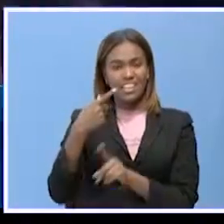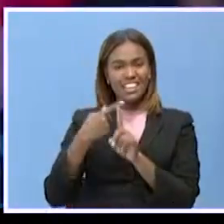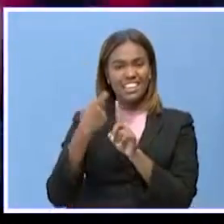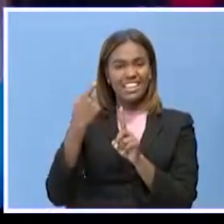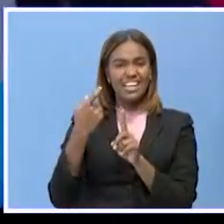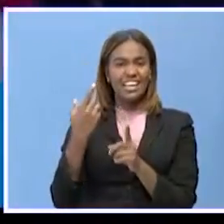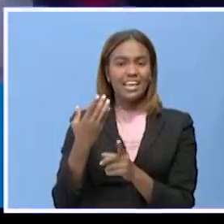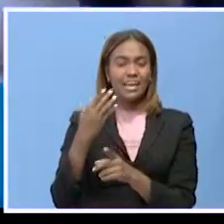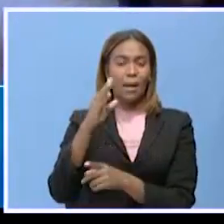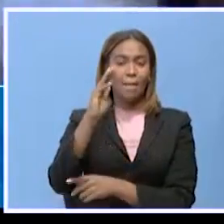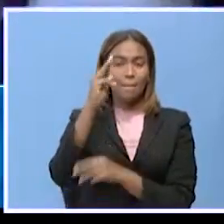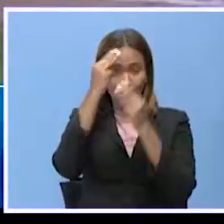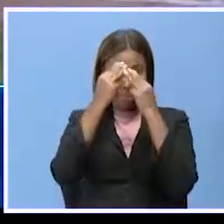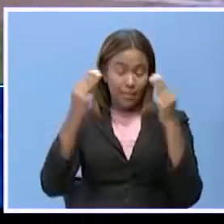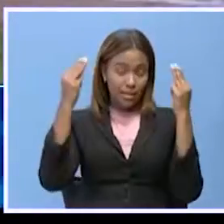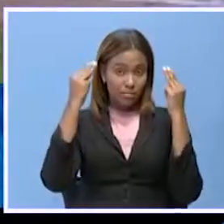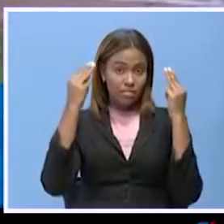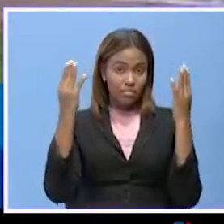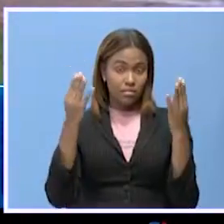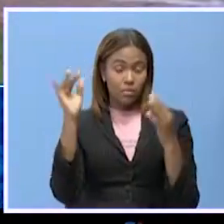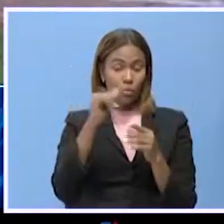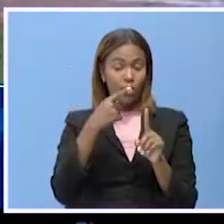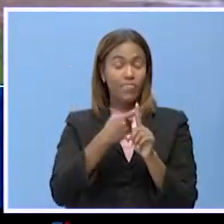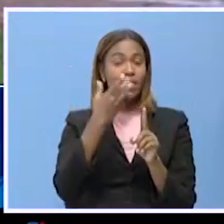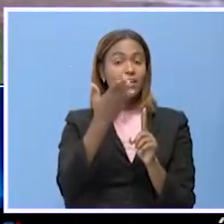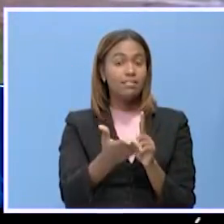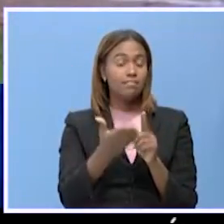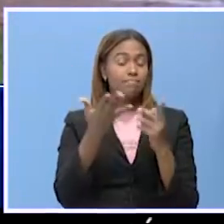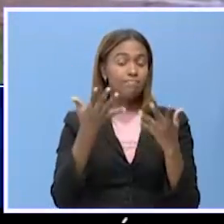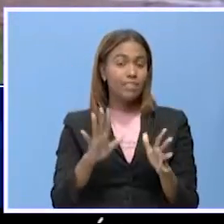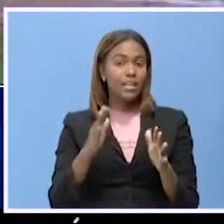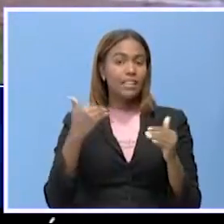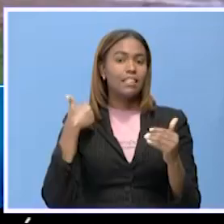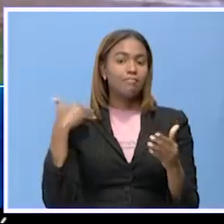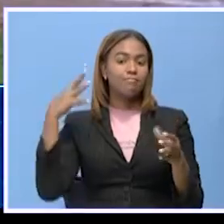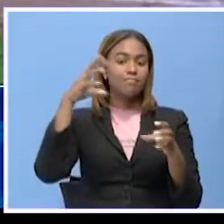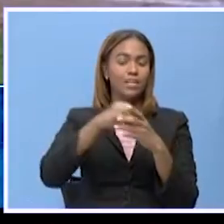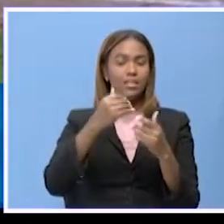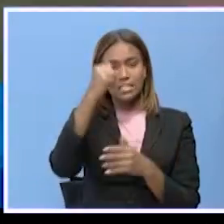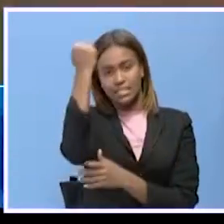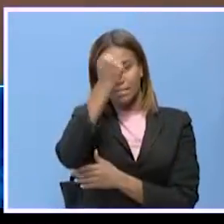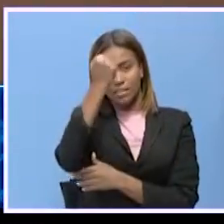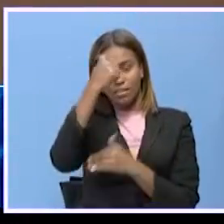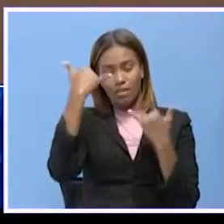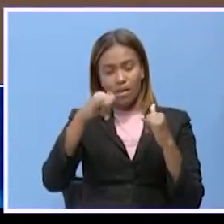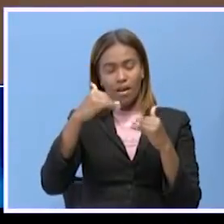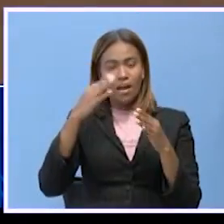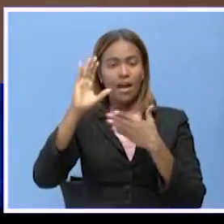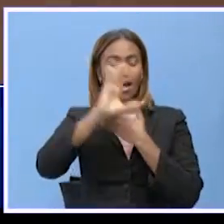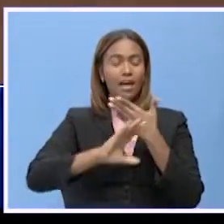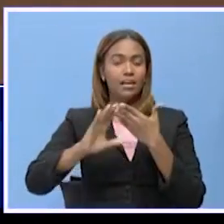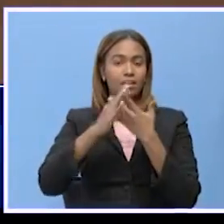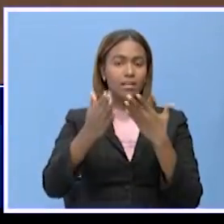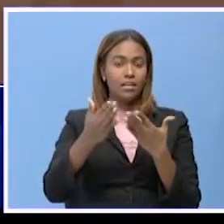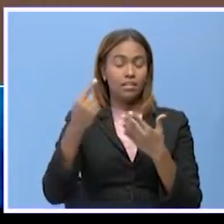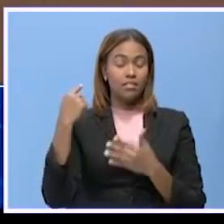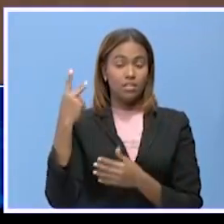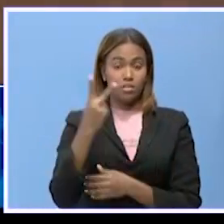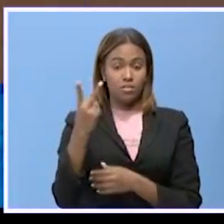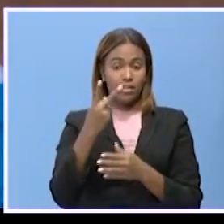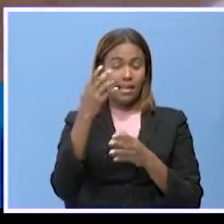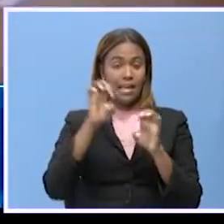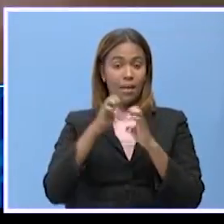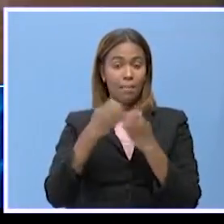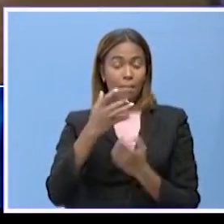tomateros de Culiacán de México. Y de esta forma, llegan a este sábado a la final del evento caribeño los dos equipos